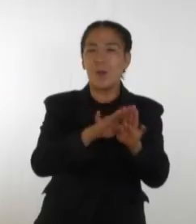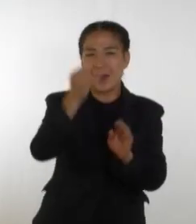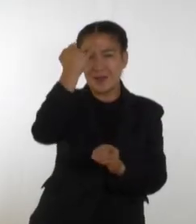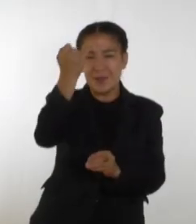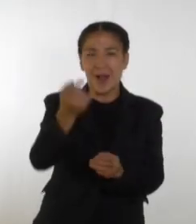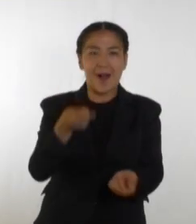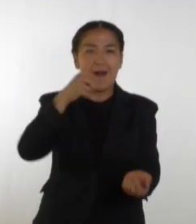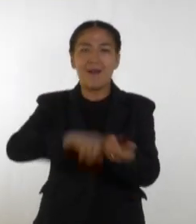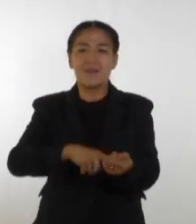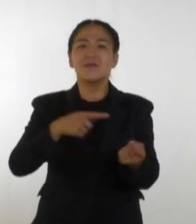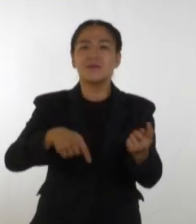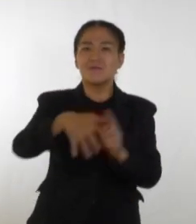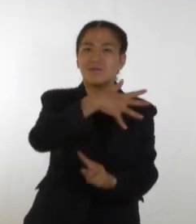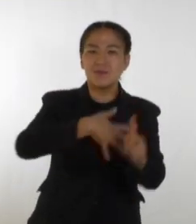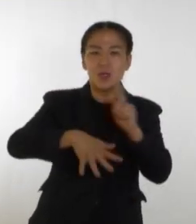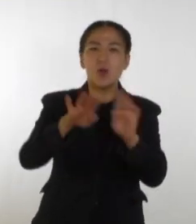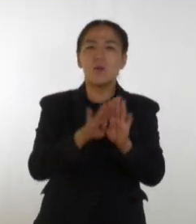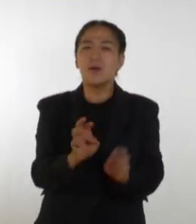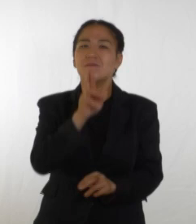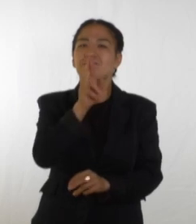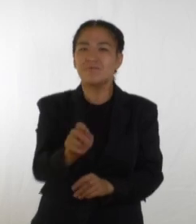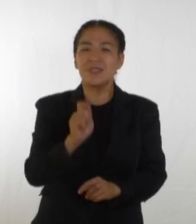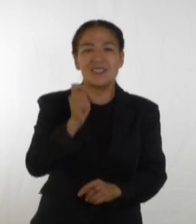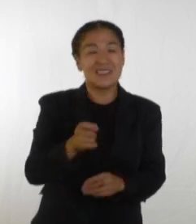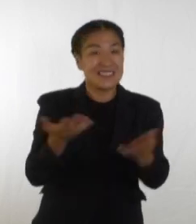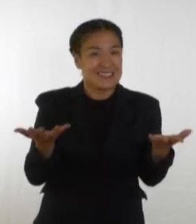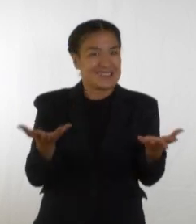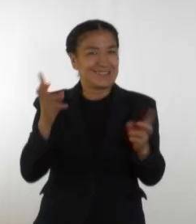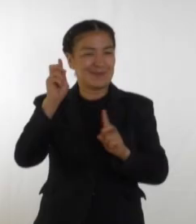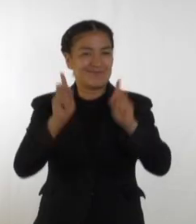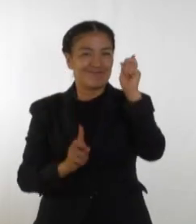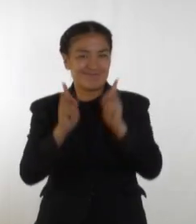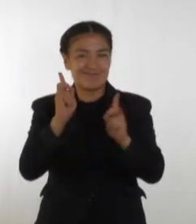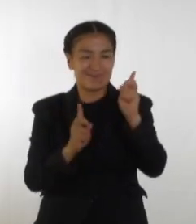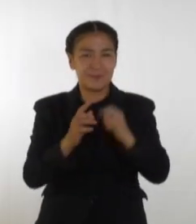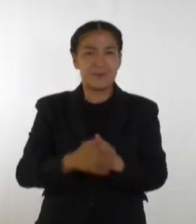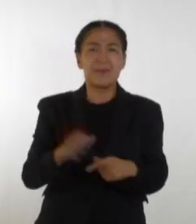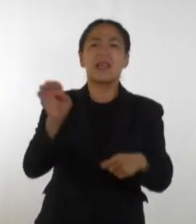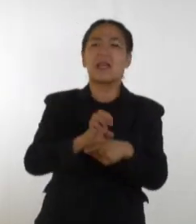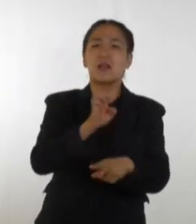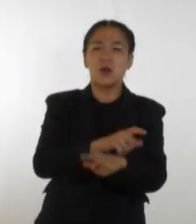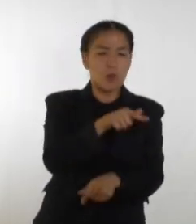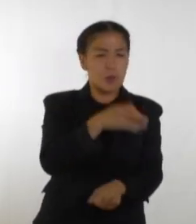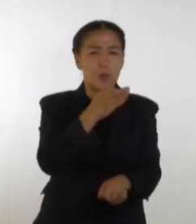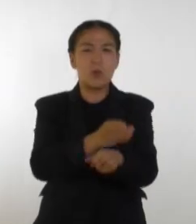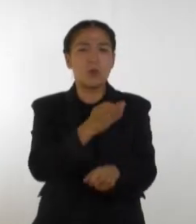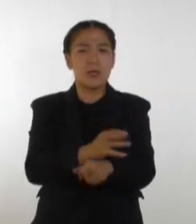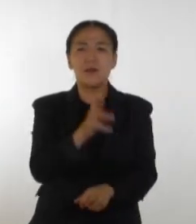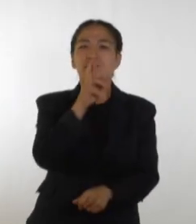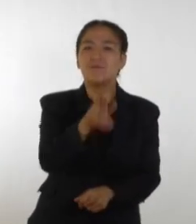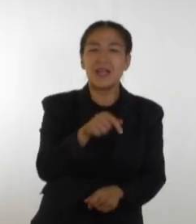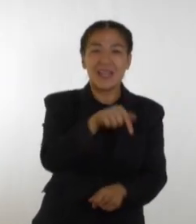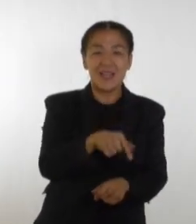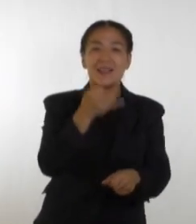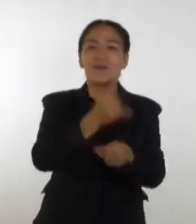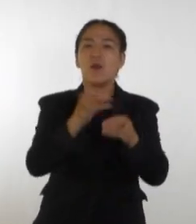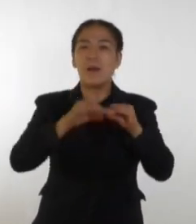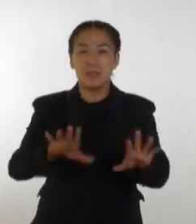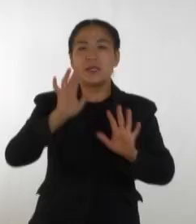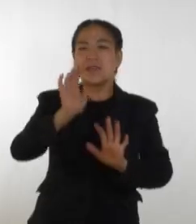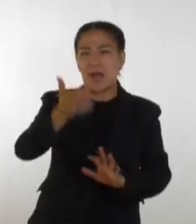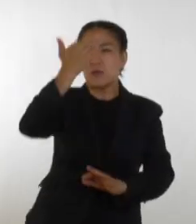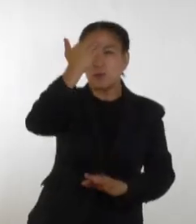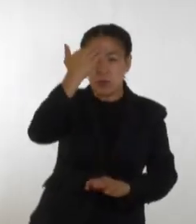podemos imaginar, estamos rodeados de fenómenos cuyo resultado es incierto. Entonces, tenemos que recopilar los datos que nos